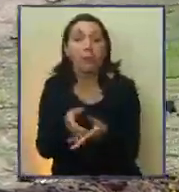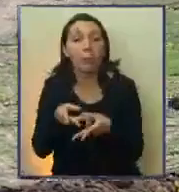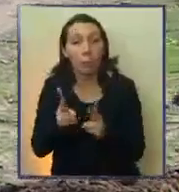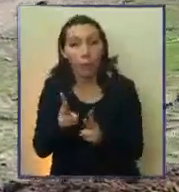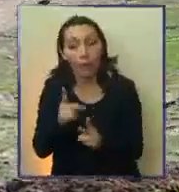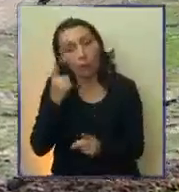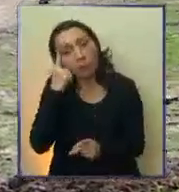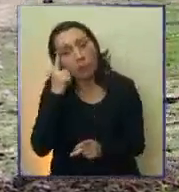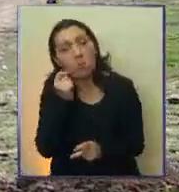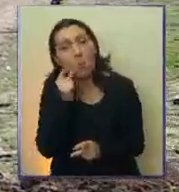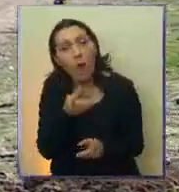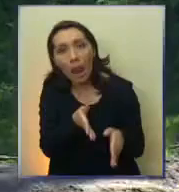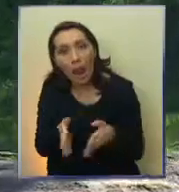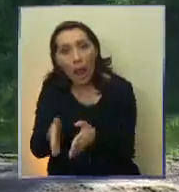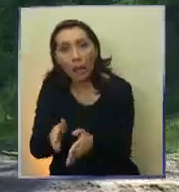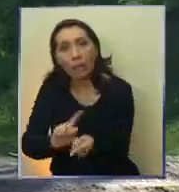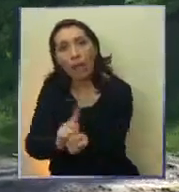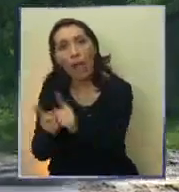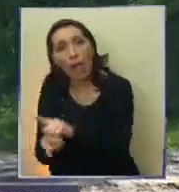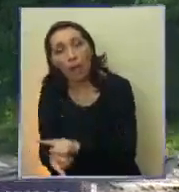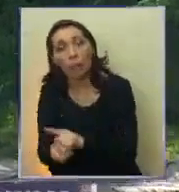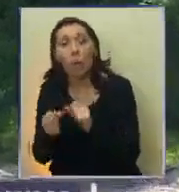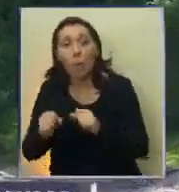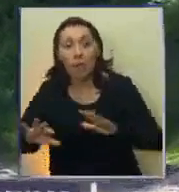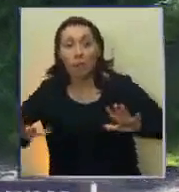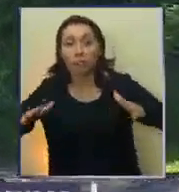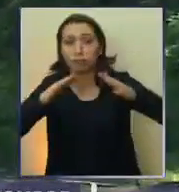pensar qué camino tomar para llegar a la cima del cerro manquehue